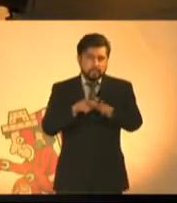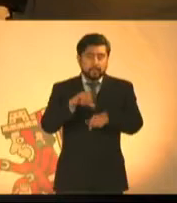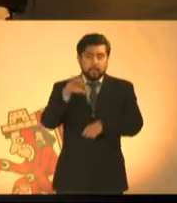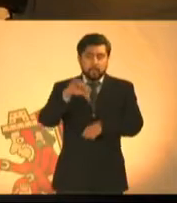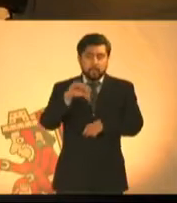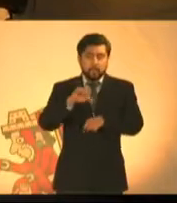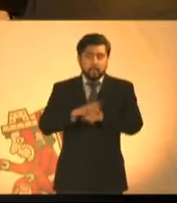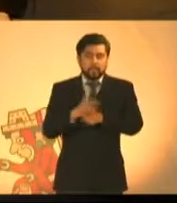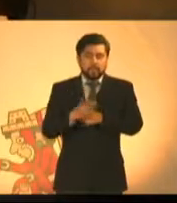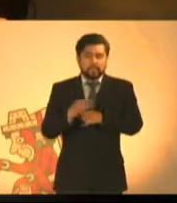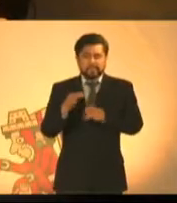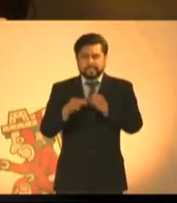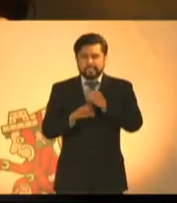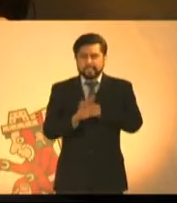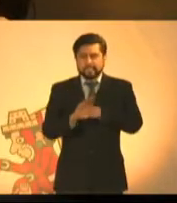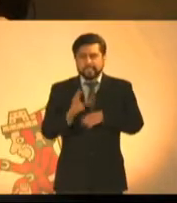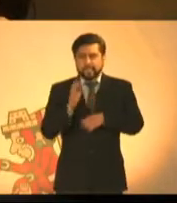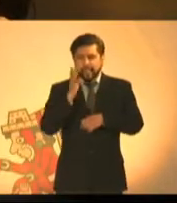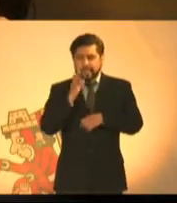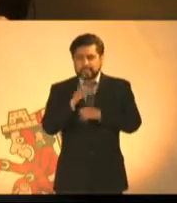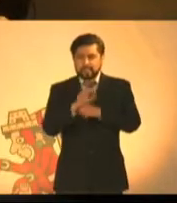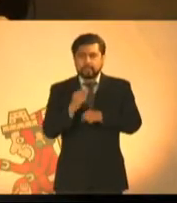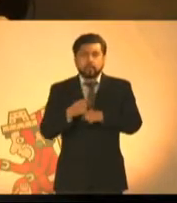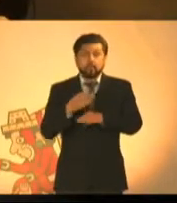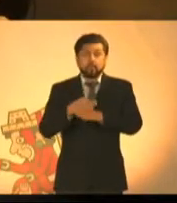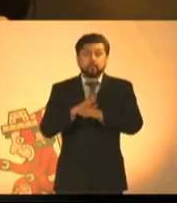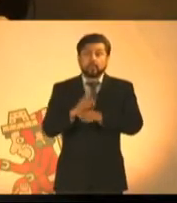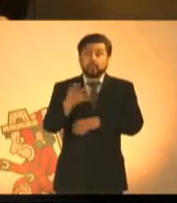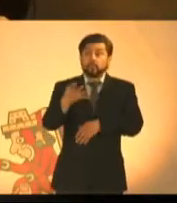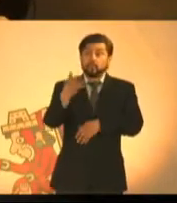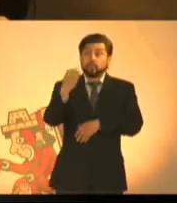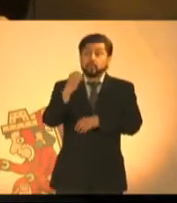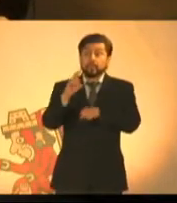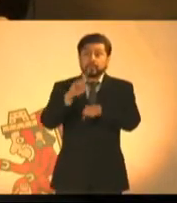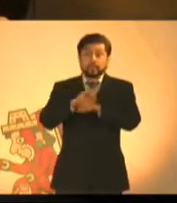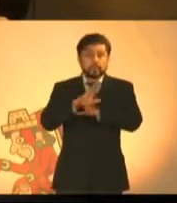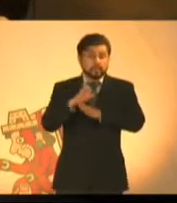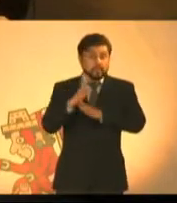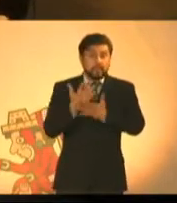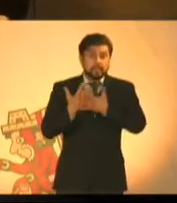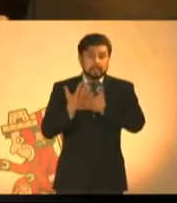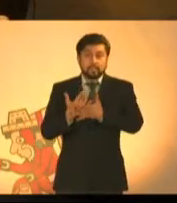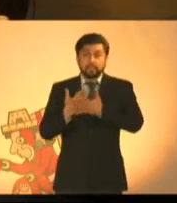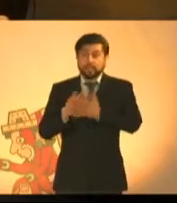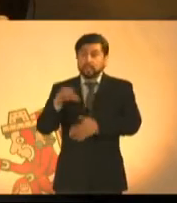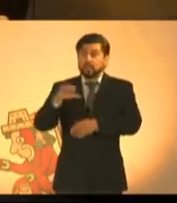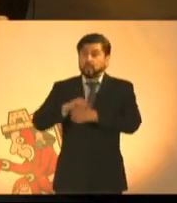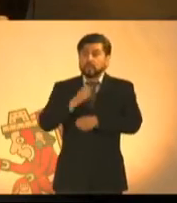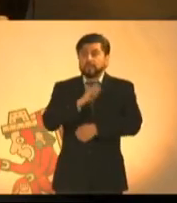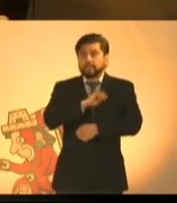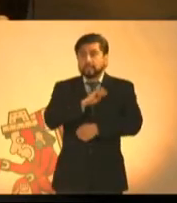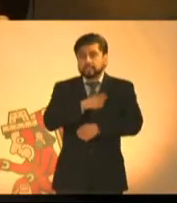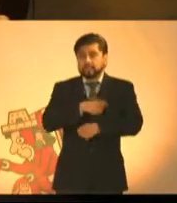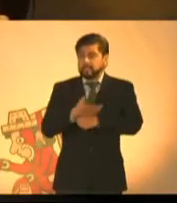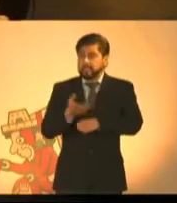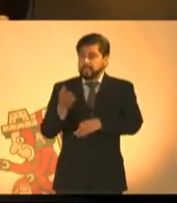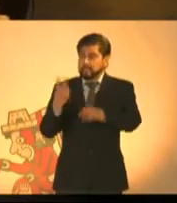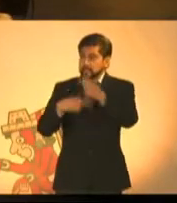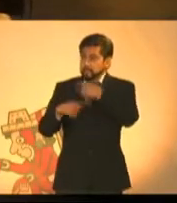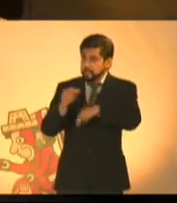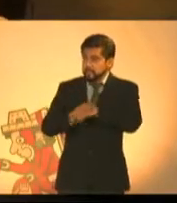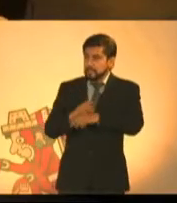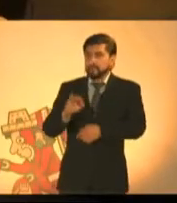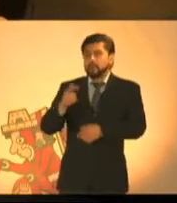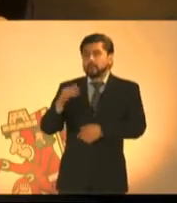hoy estamos en uno de esos momentos estelares que llevamos nueve días esperando está aquí con nosotros desde españa fermín goñi y es un privilegio